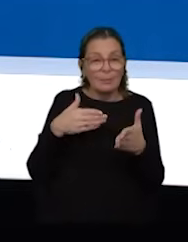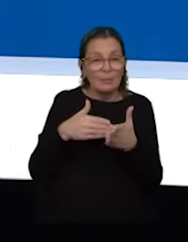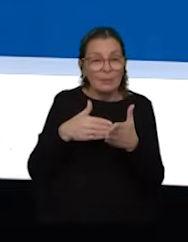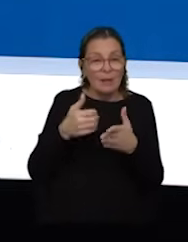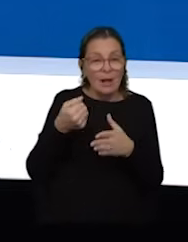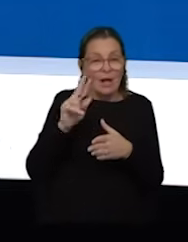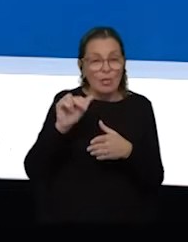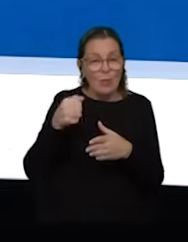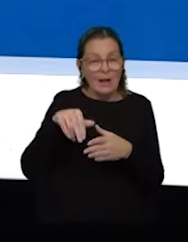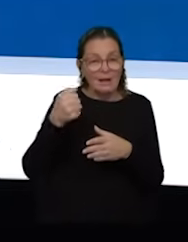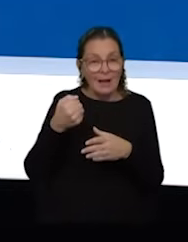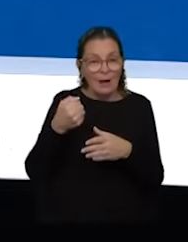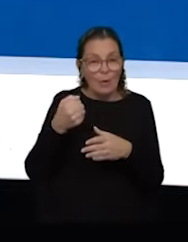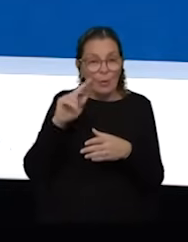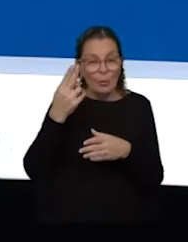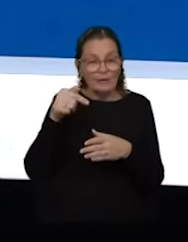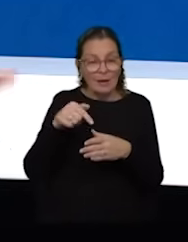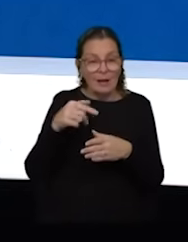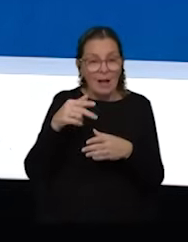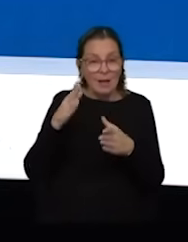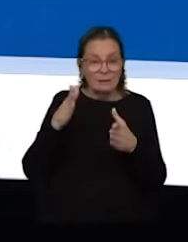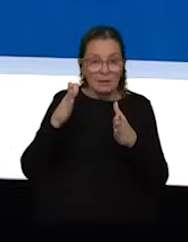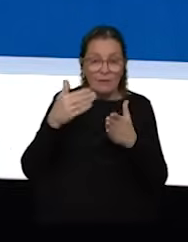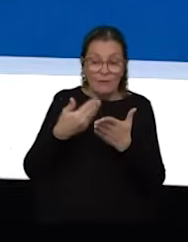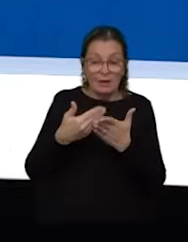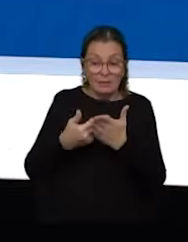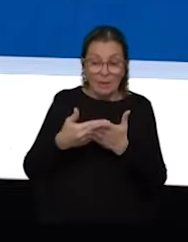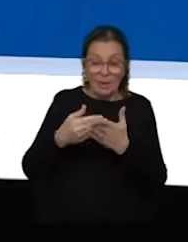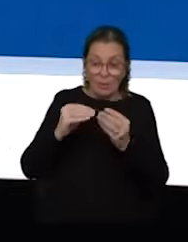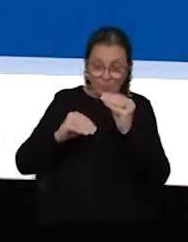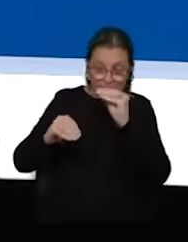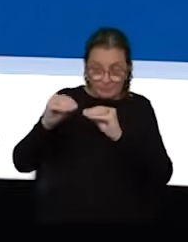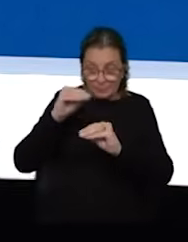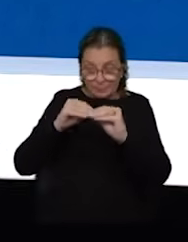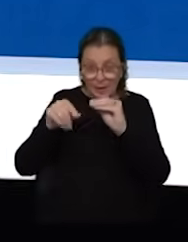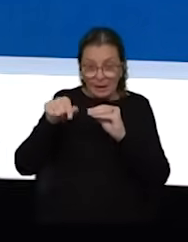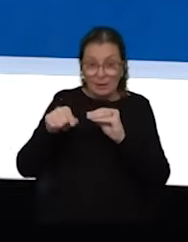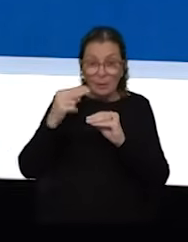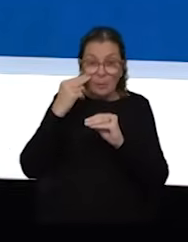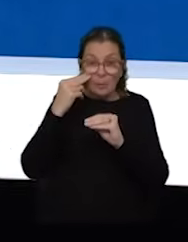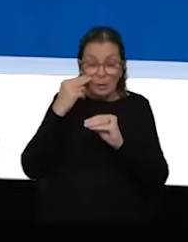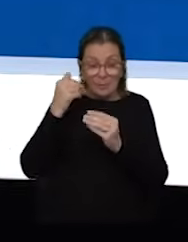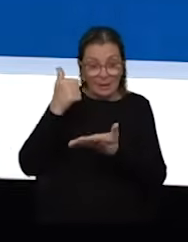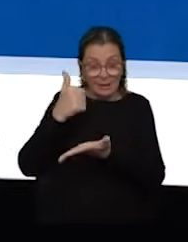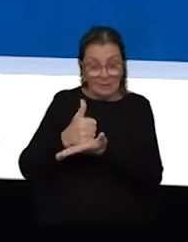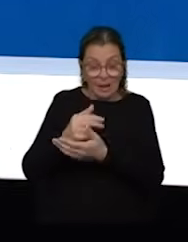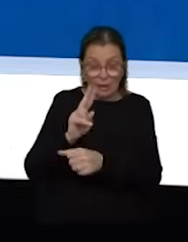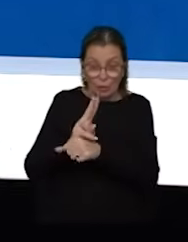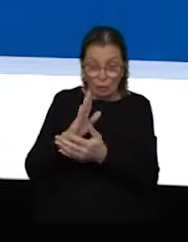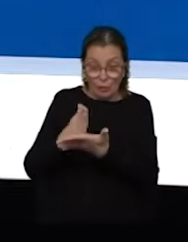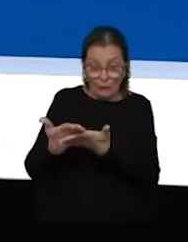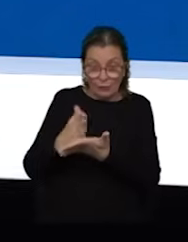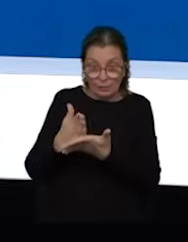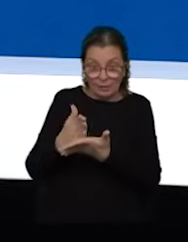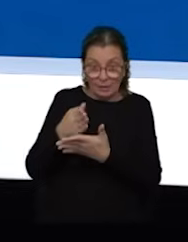uruguaya no este que tenía una reestructura pendiente que yo creo que ahí tenemos un problema instalado en el control de las fronteras de